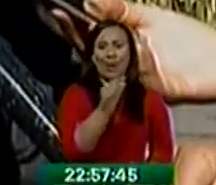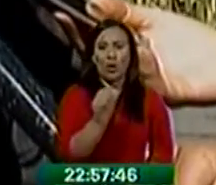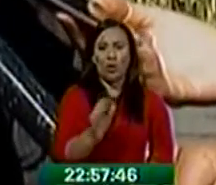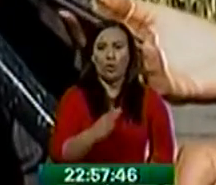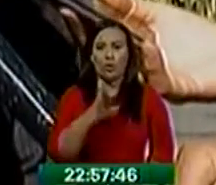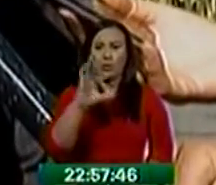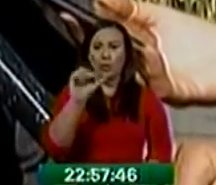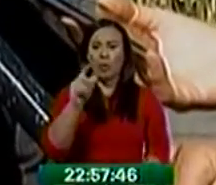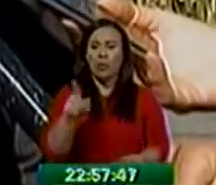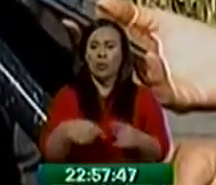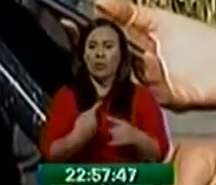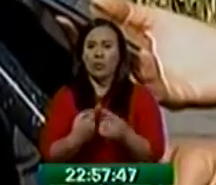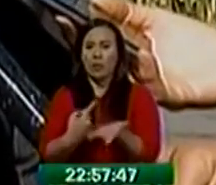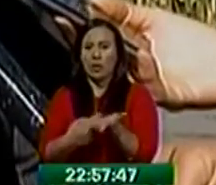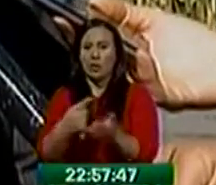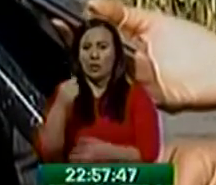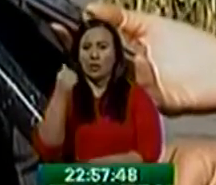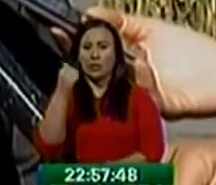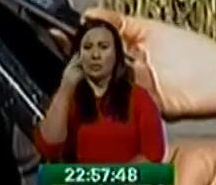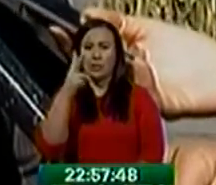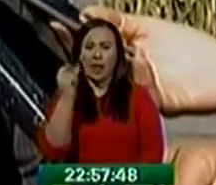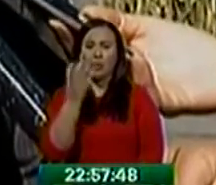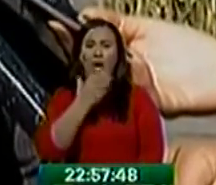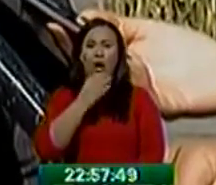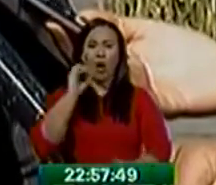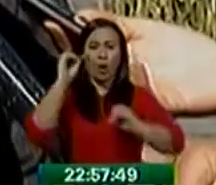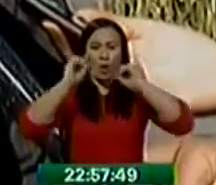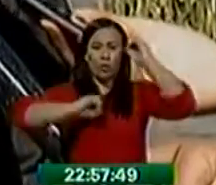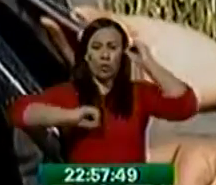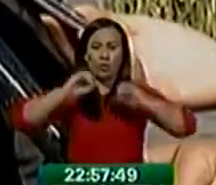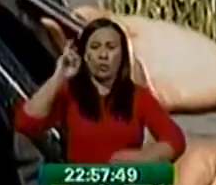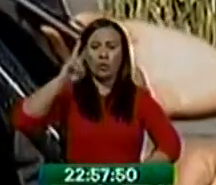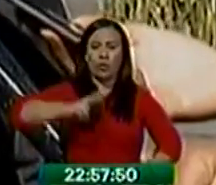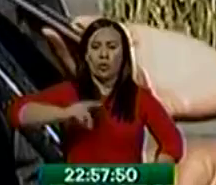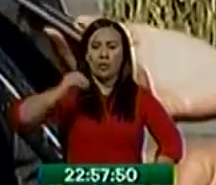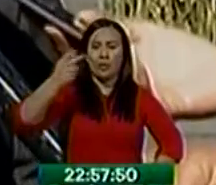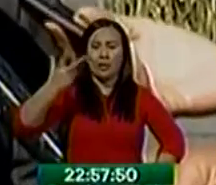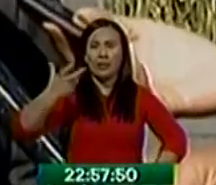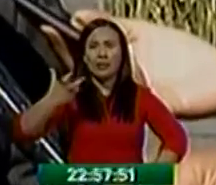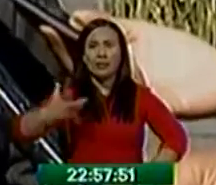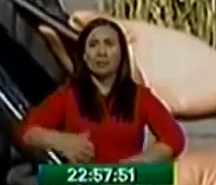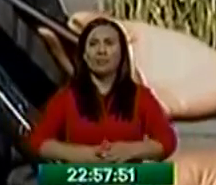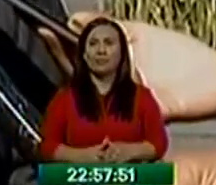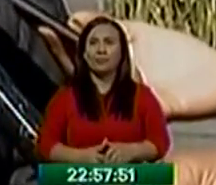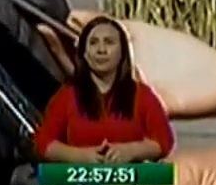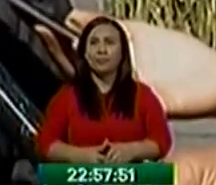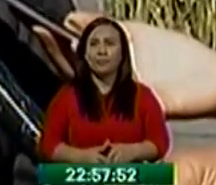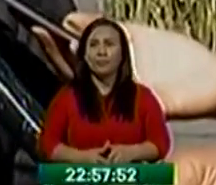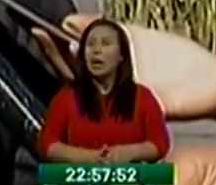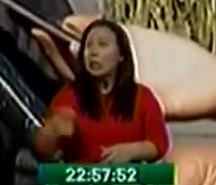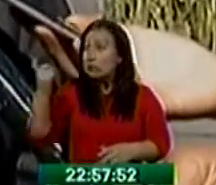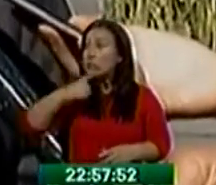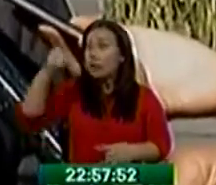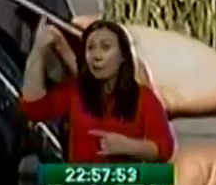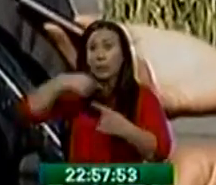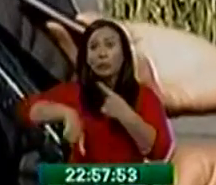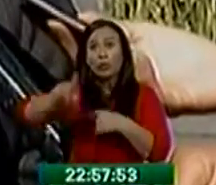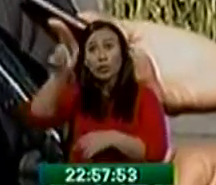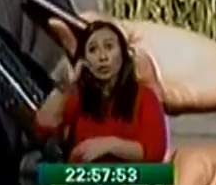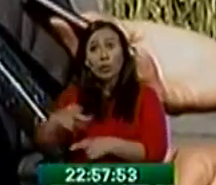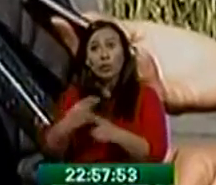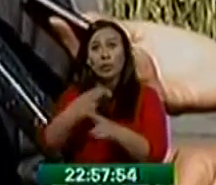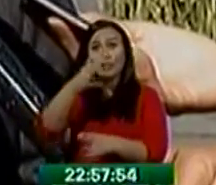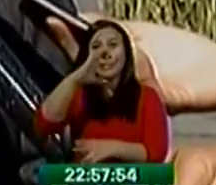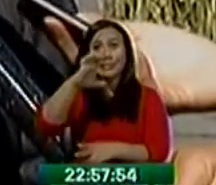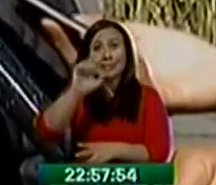del 30 de octubre del 2013, debe comparecer porque aparece